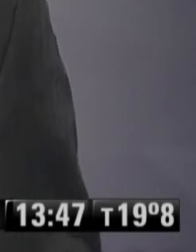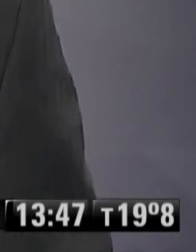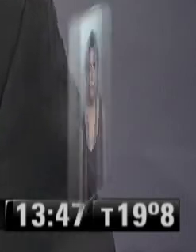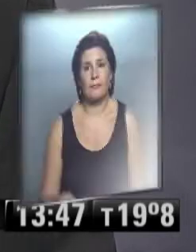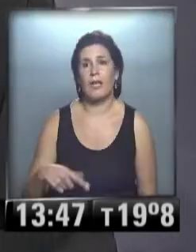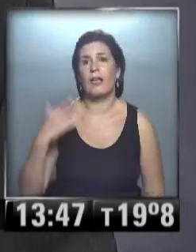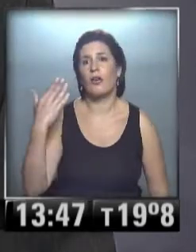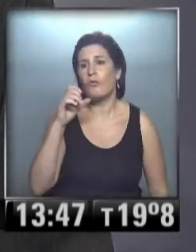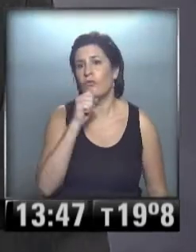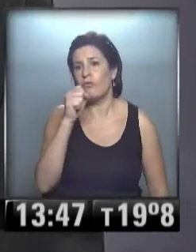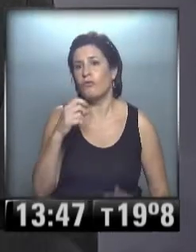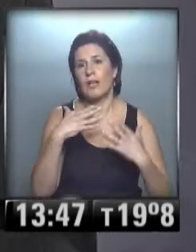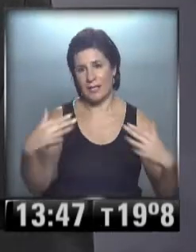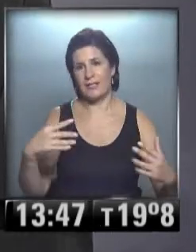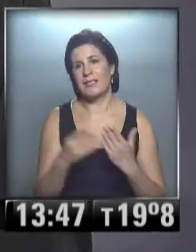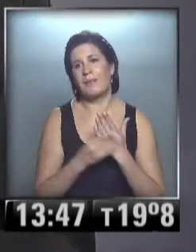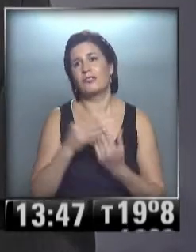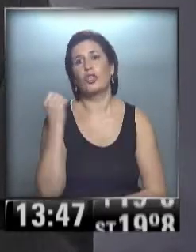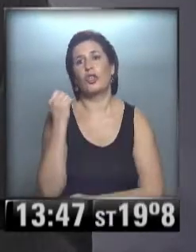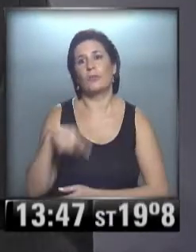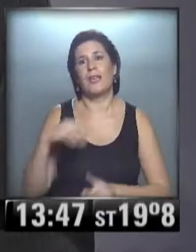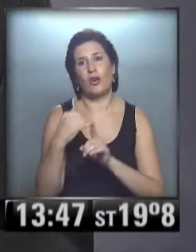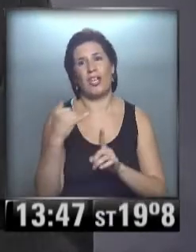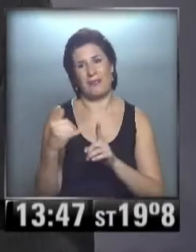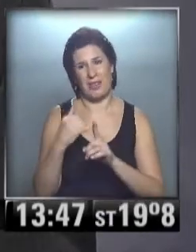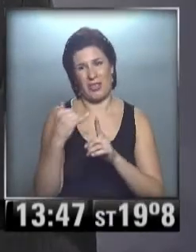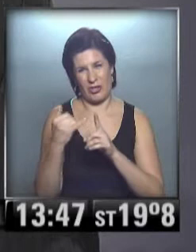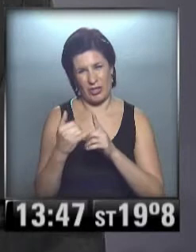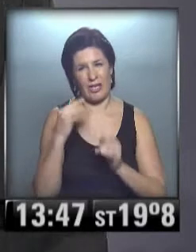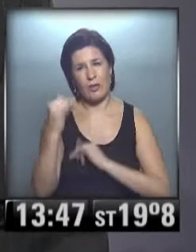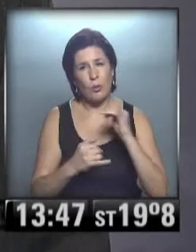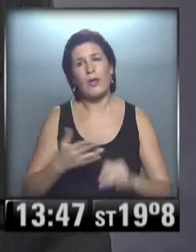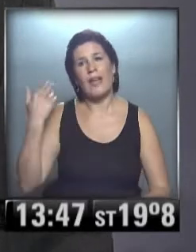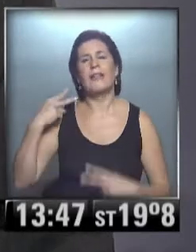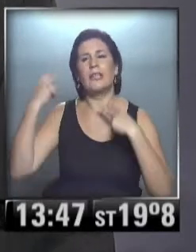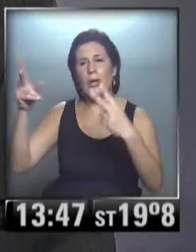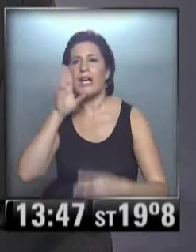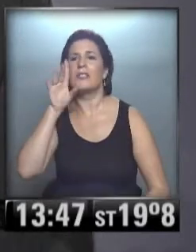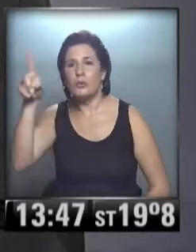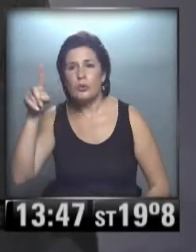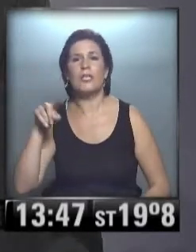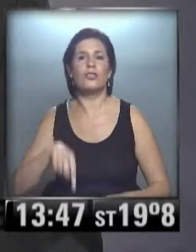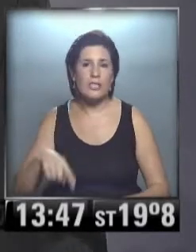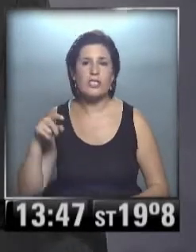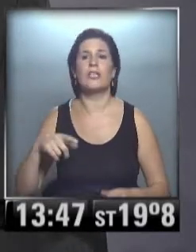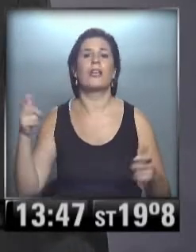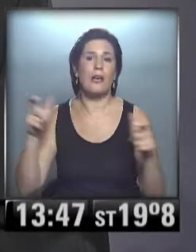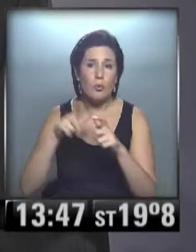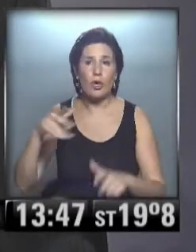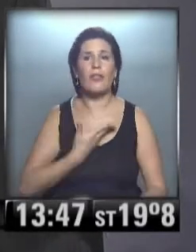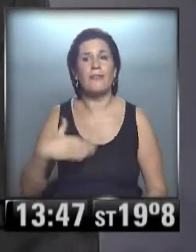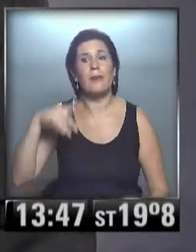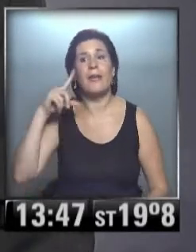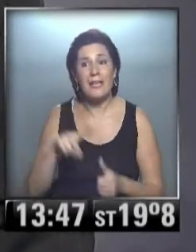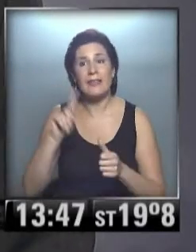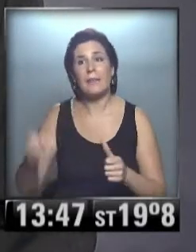Conferencia de prensa este mediodía del ministro de Economía, Axel Kicillof, quien brindó detalles de su viaje a Washington, donde participó de la Asamblea del Fondo Monetario